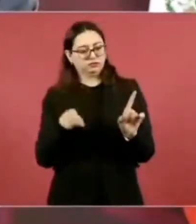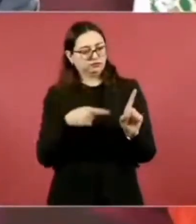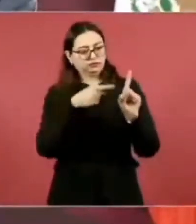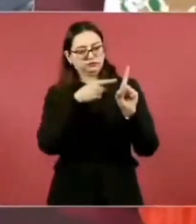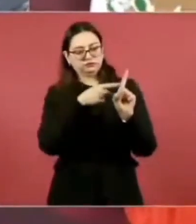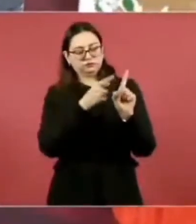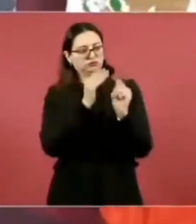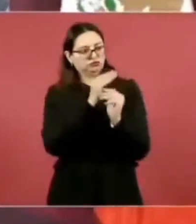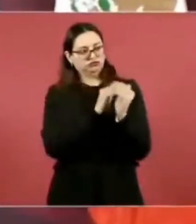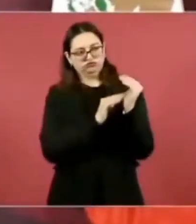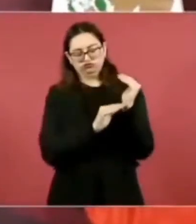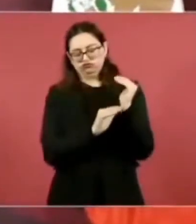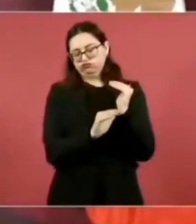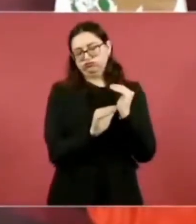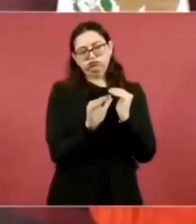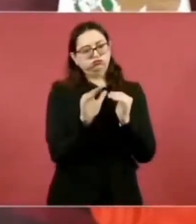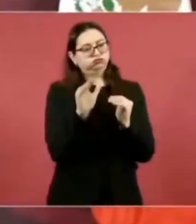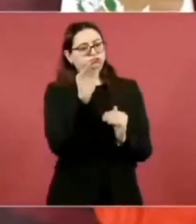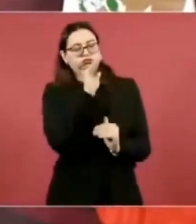nivel